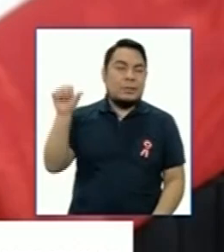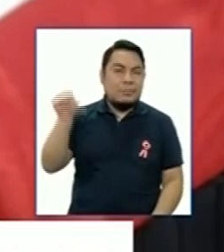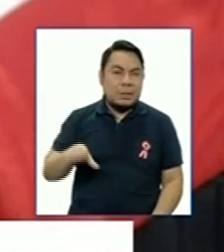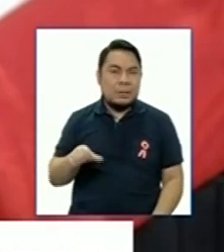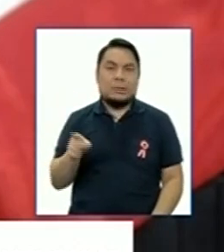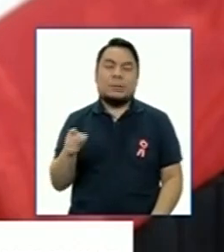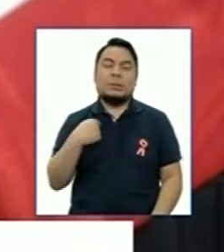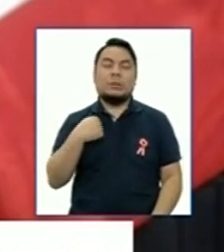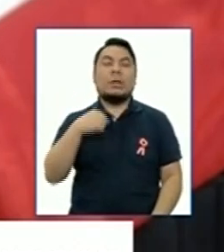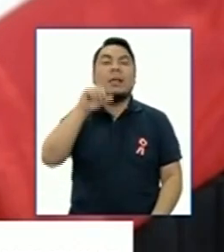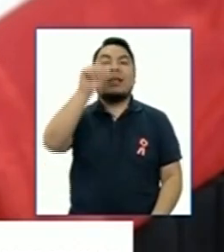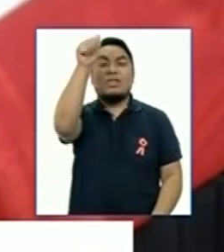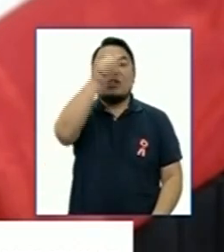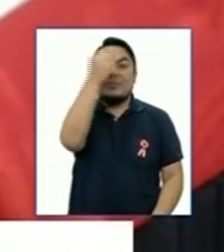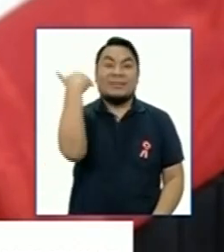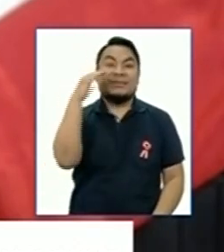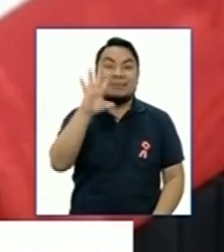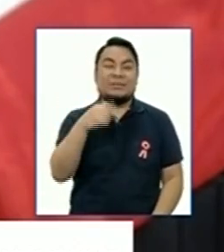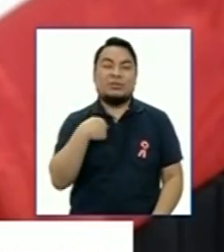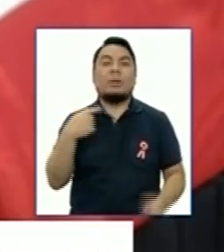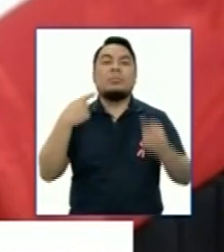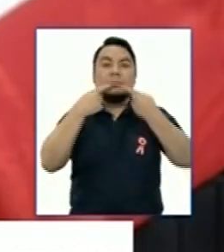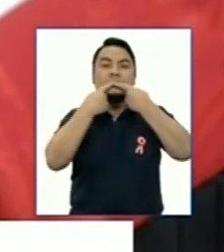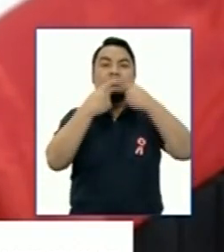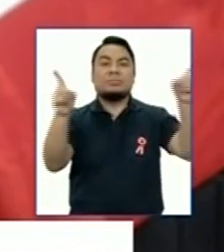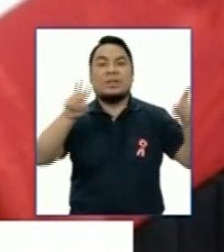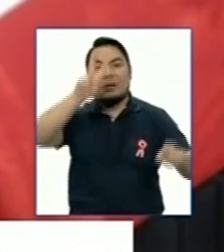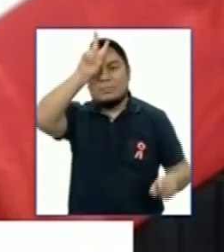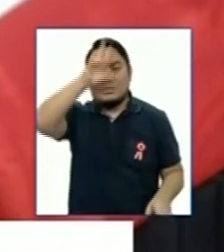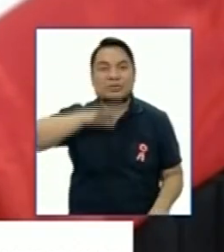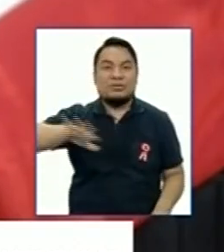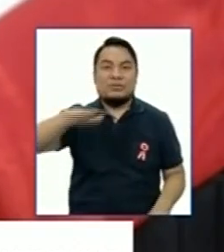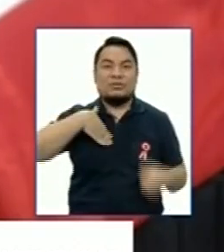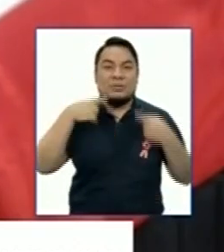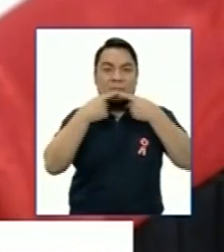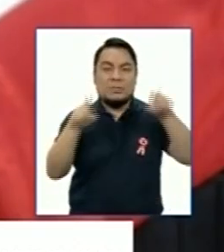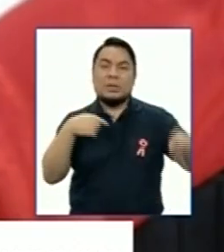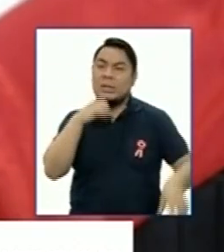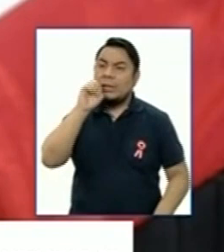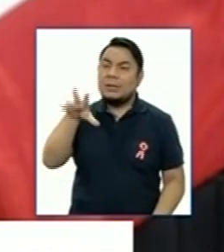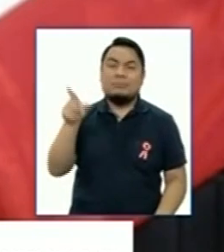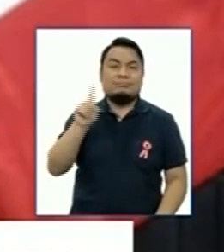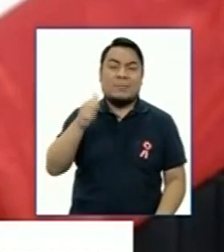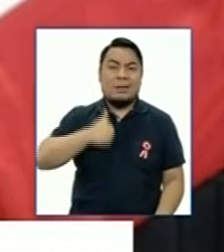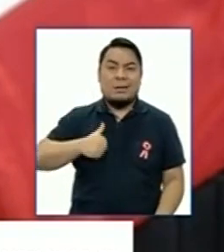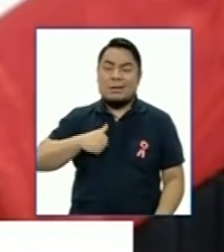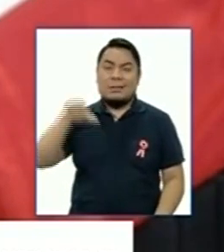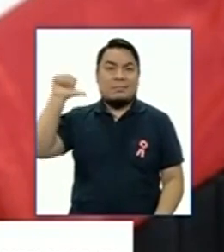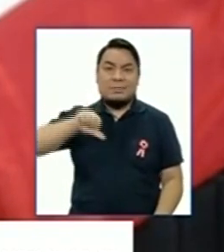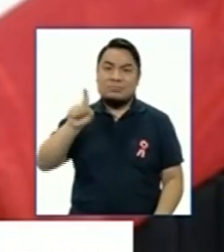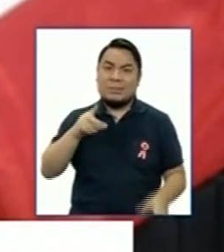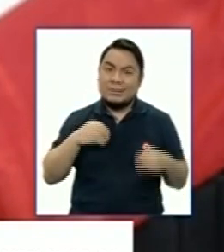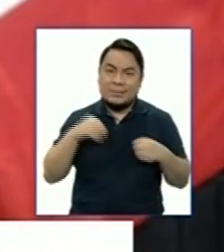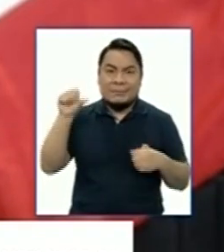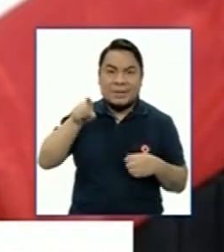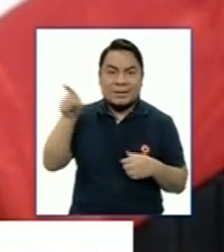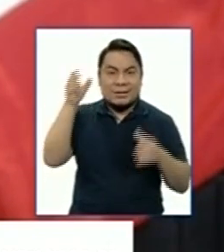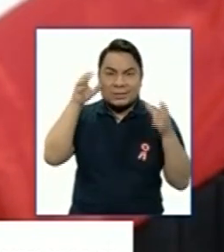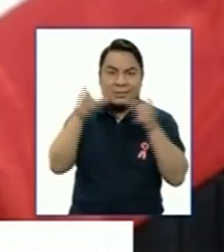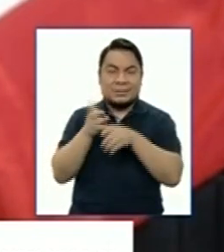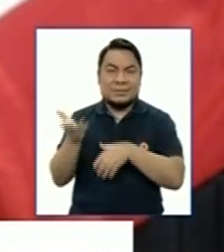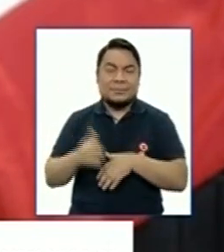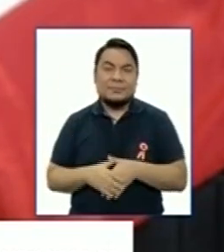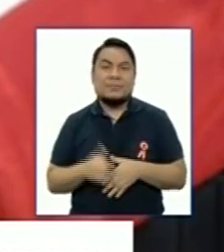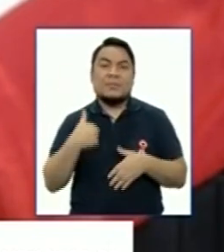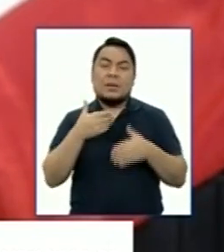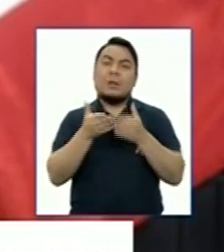que el conjunto de congresistas haya ido tomando conciencia de que ellos digamos no fueron capaces de ver todas las